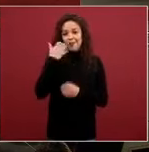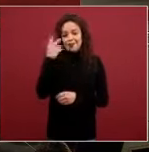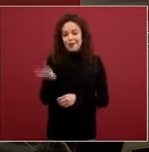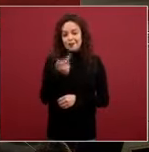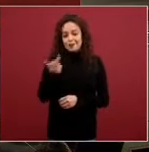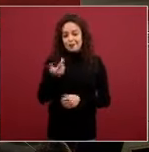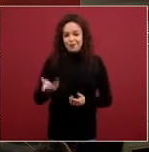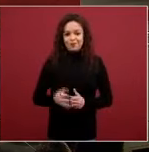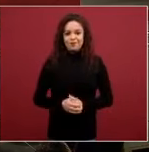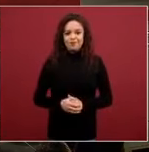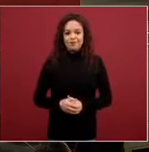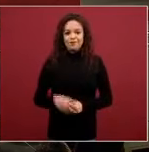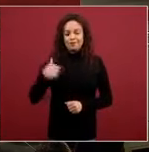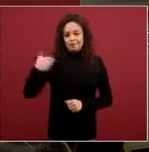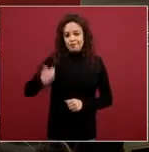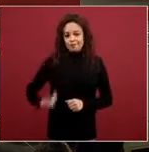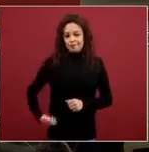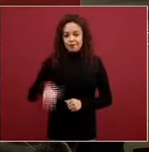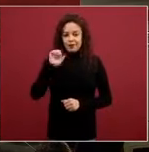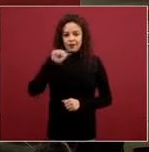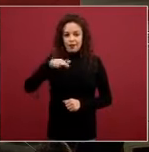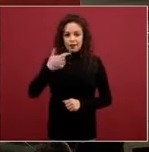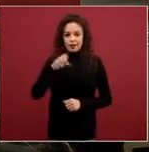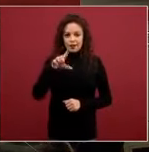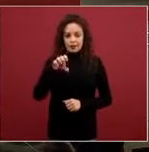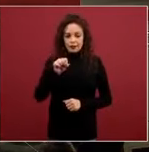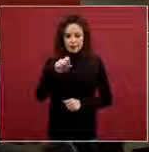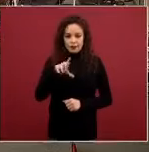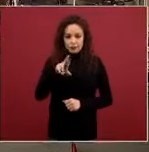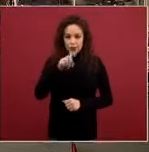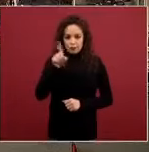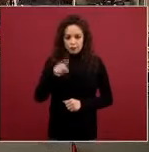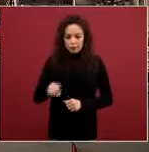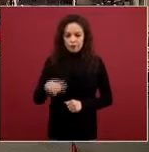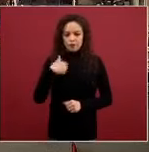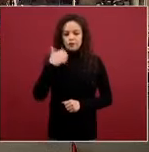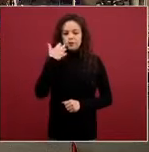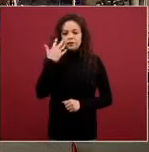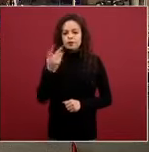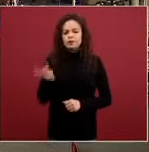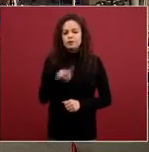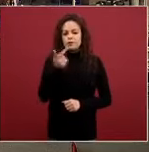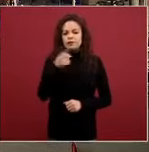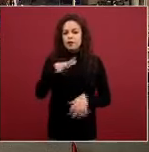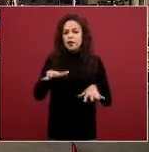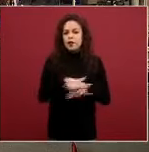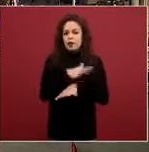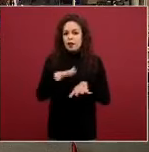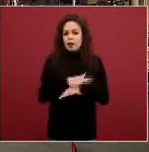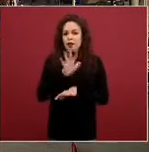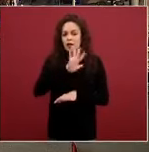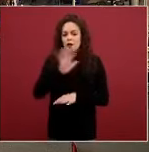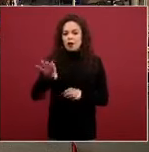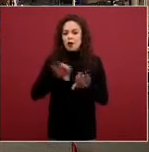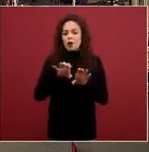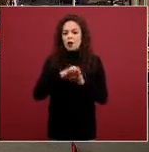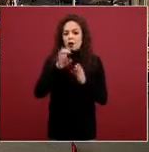Ángeles Cruz del periódico La Jornada. Quisiera yo pedirle, veo que ha cambiado la modalidad de presentación de los datos